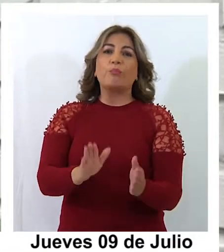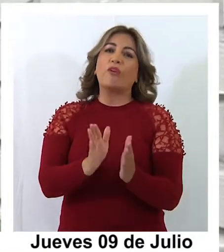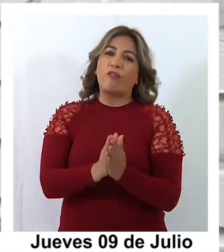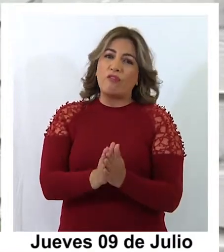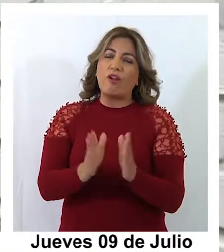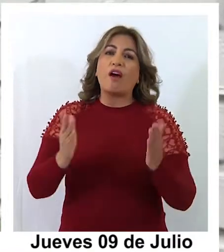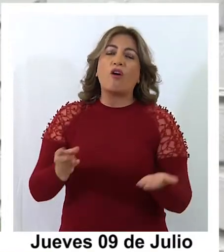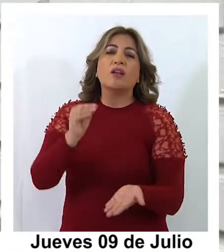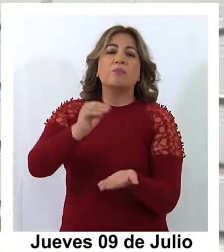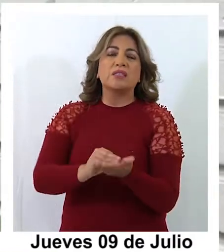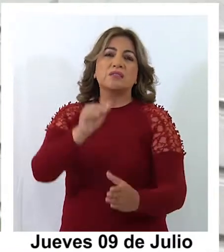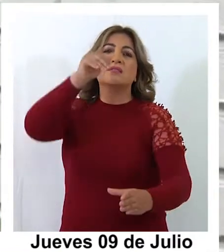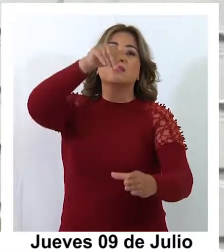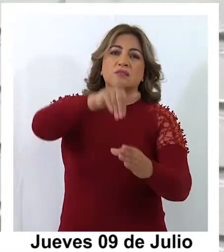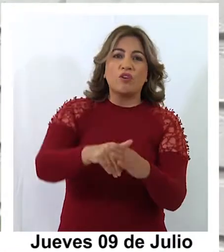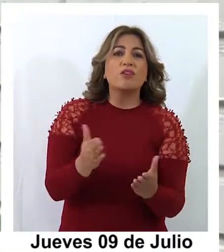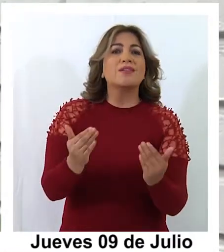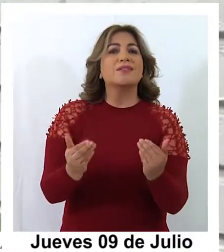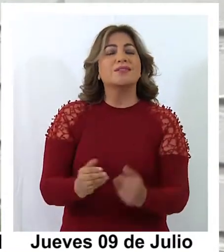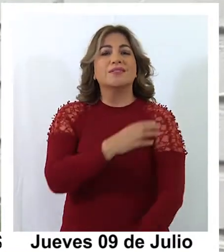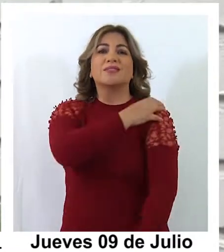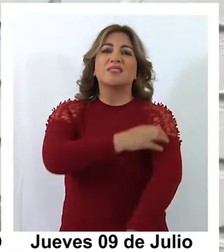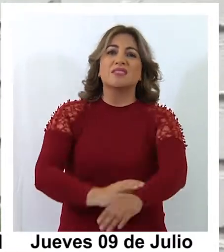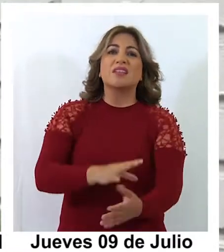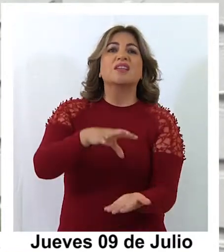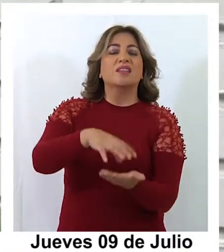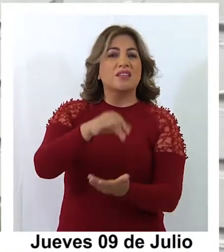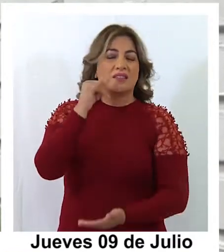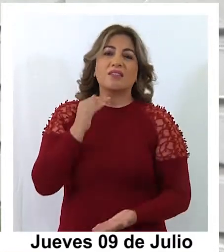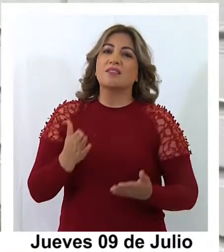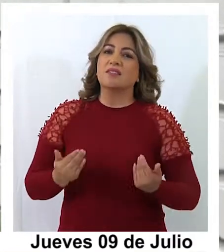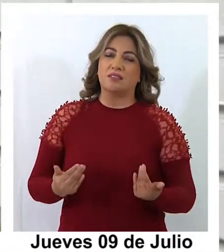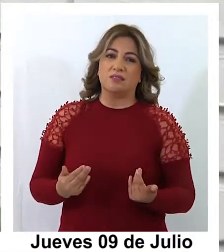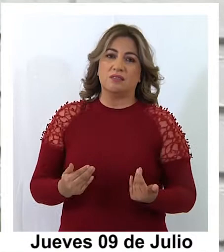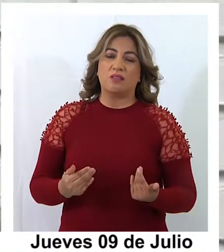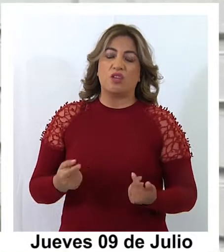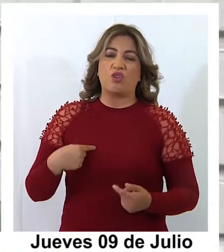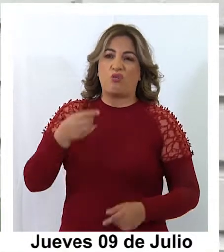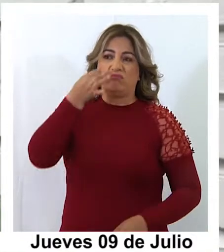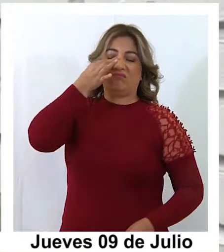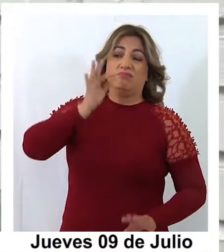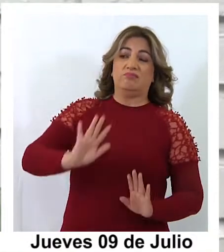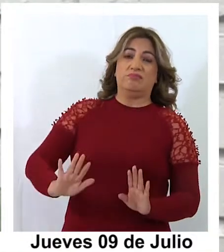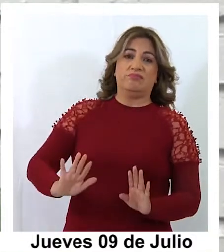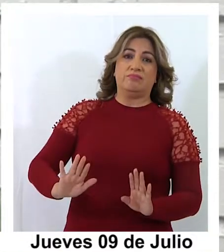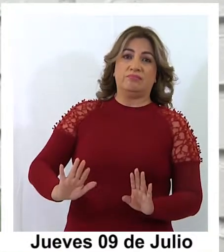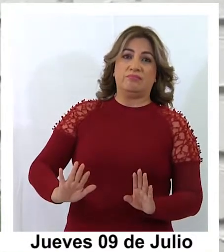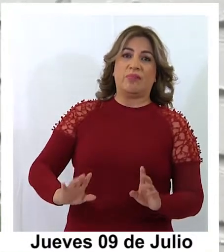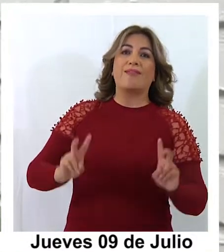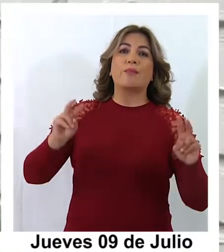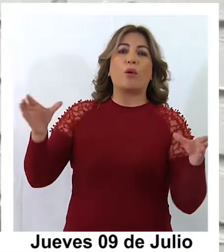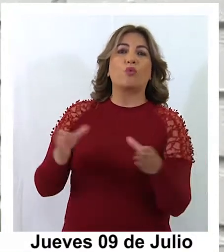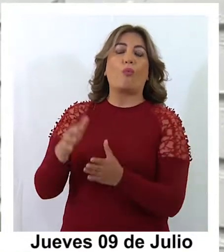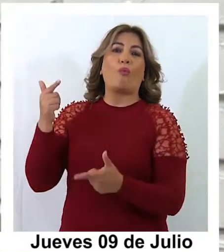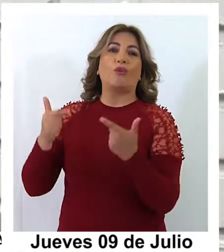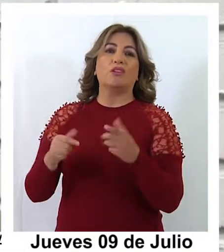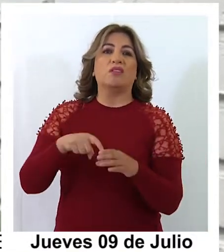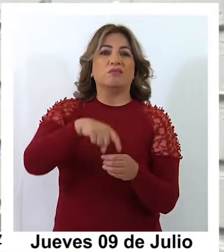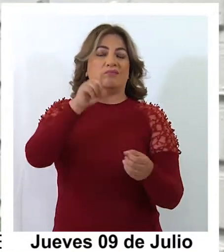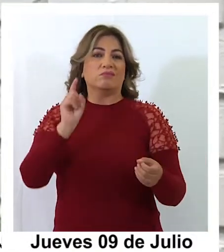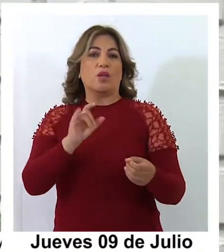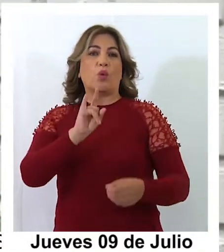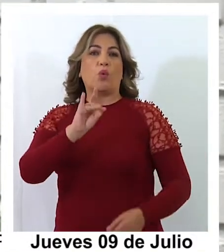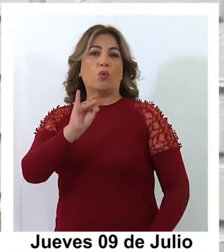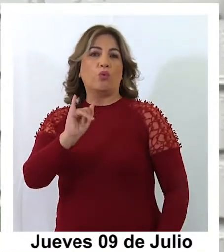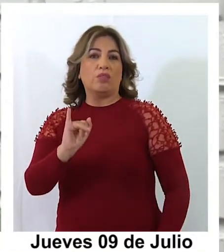sumen a lo que necesita el país, que necesita nuestra región, que dejen de mirar los sectores políticos, principalmente la